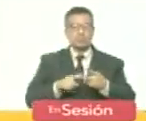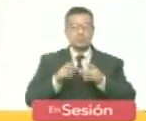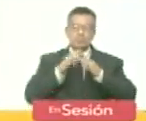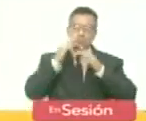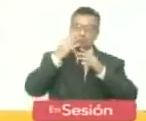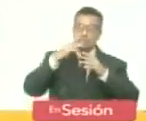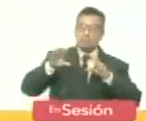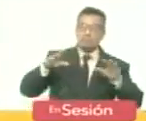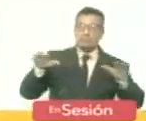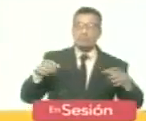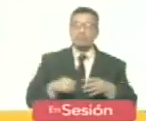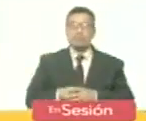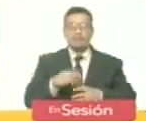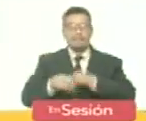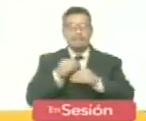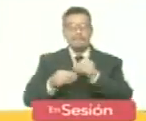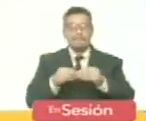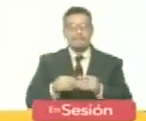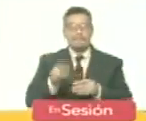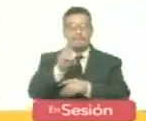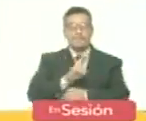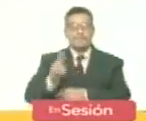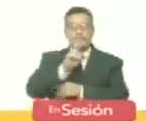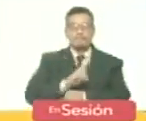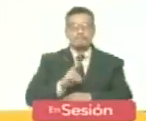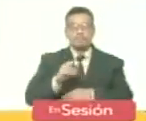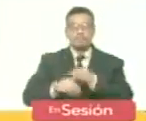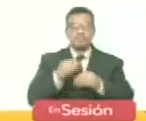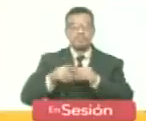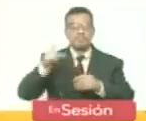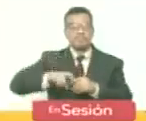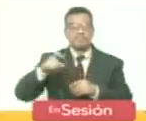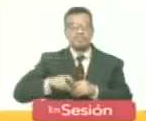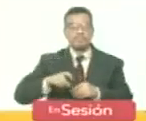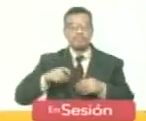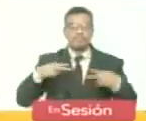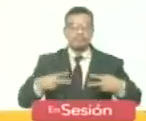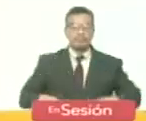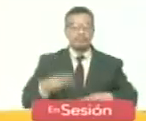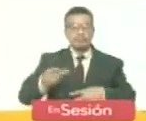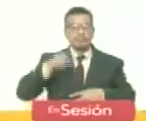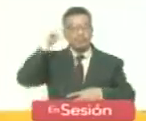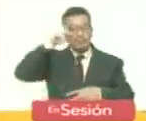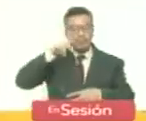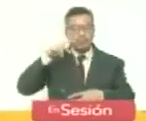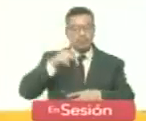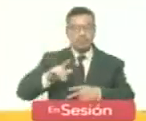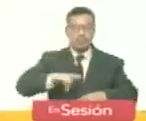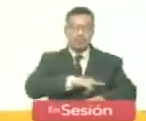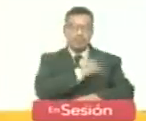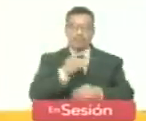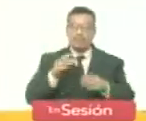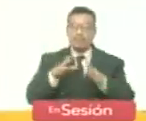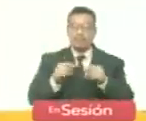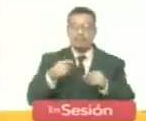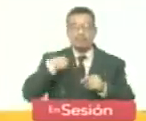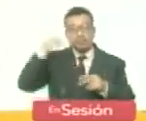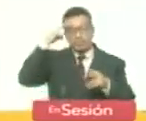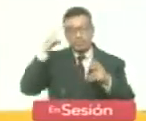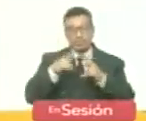esparcimiento, está siendo utilizado para cubrir necesidades vitales de los profesores universitarios. Todos los que